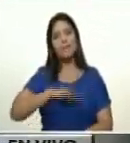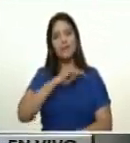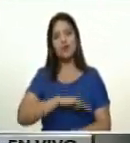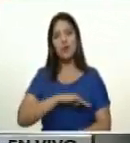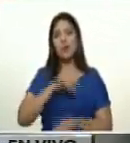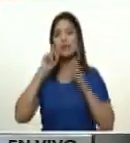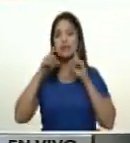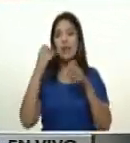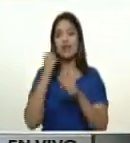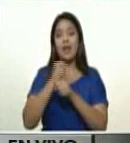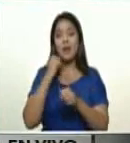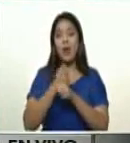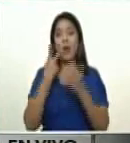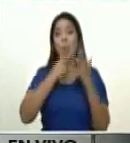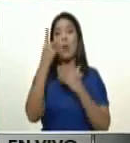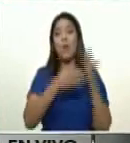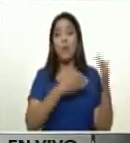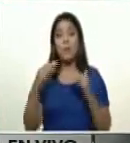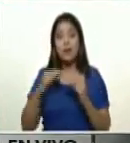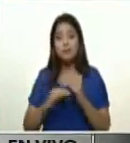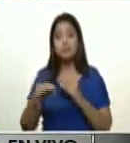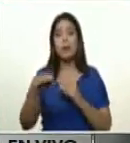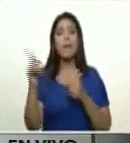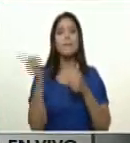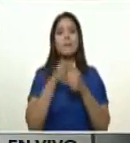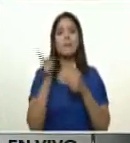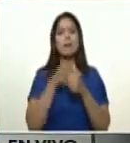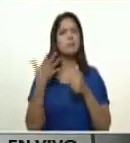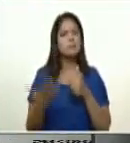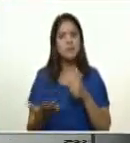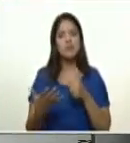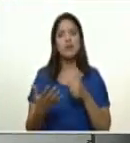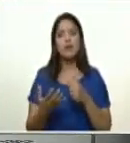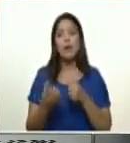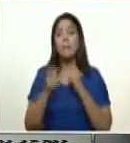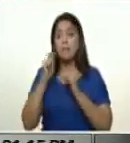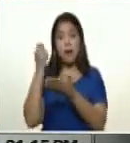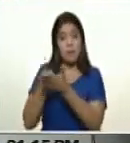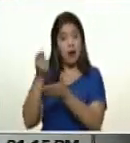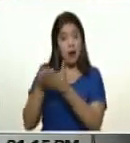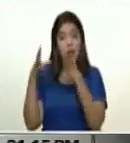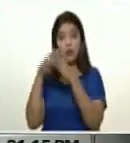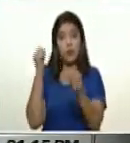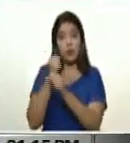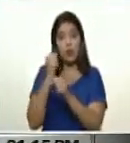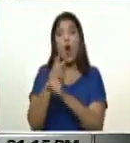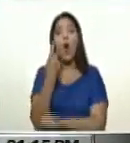Trabajo. Está haciendo un plan de inversión para, primero, dignificar al trabajador. Se hicieron